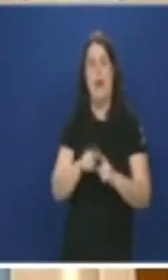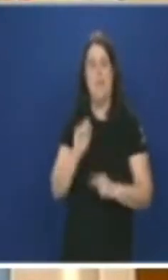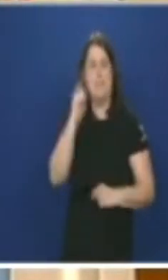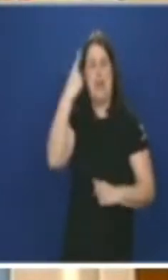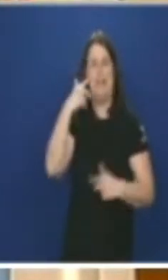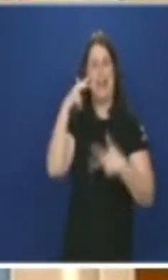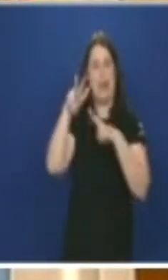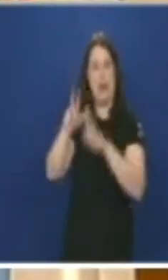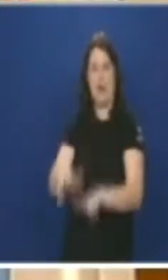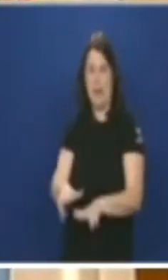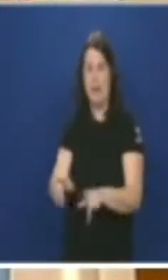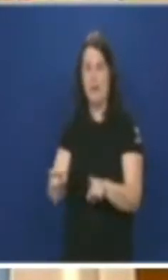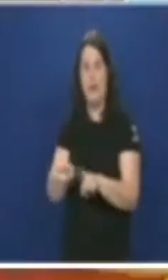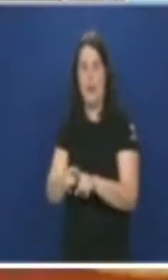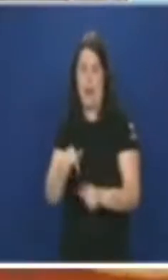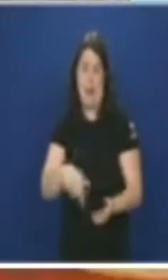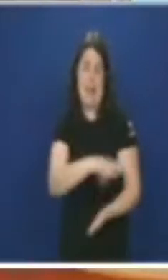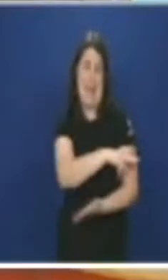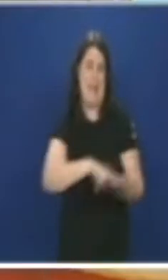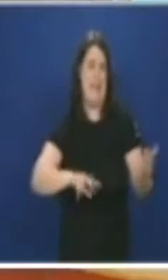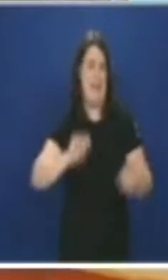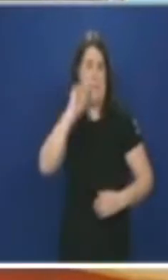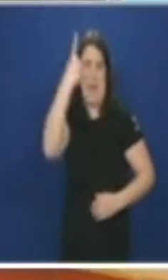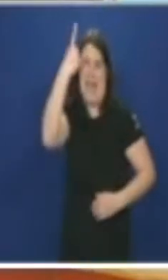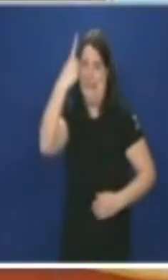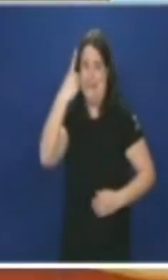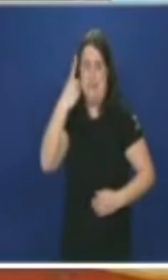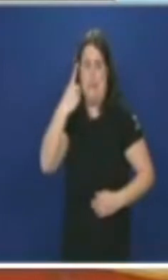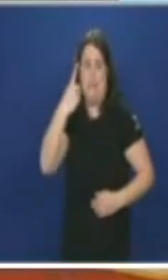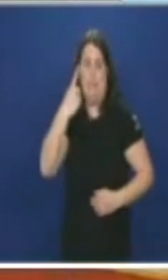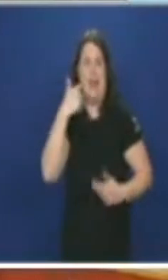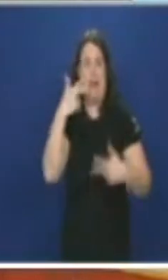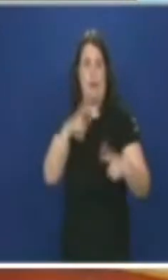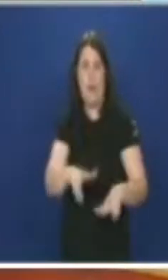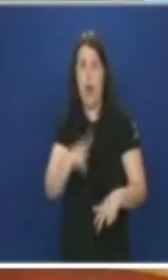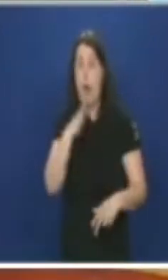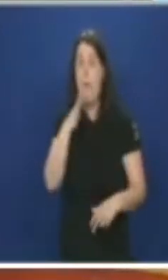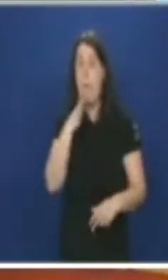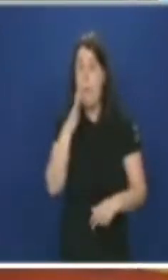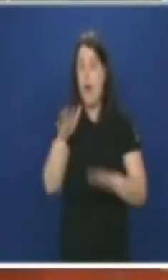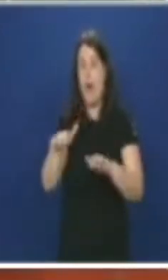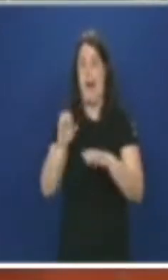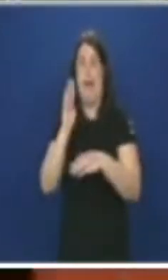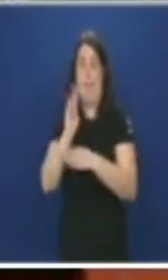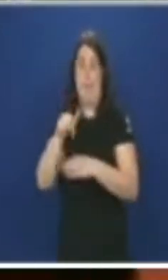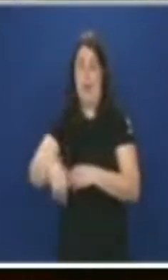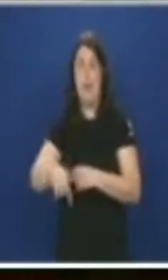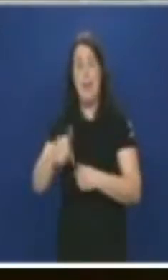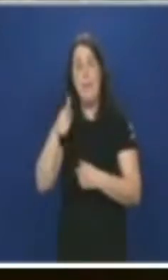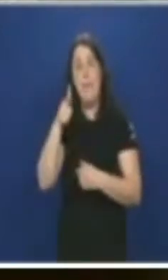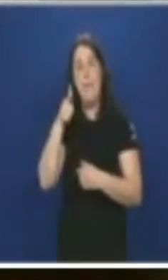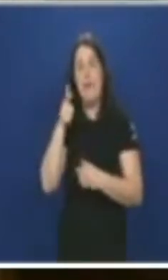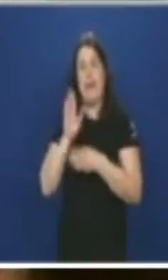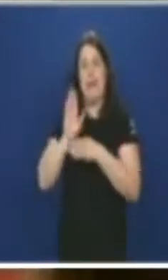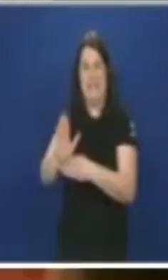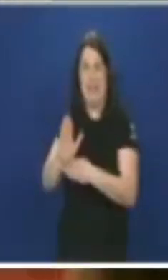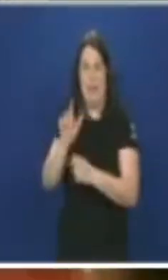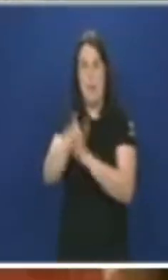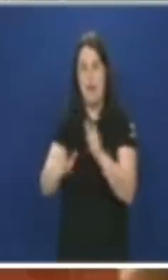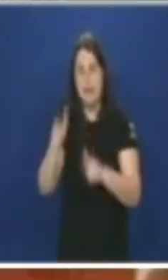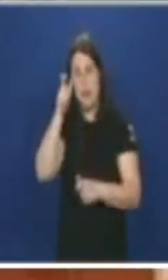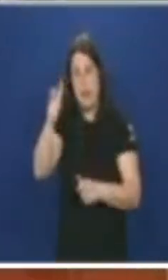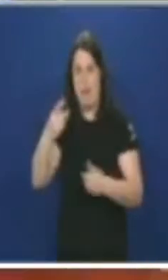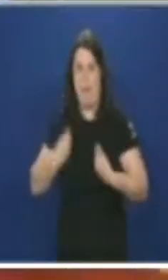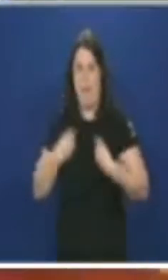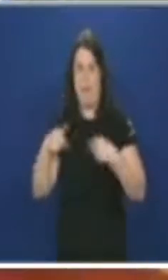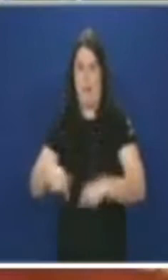recoñecementos que se poden recibir en Galiza porque outorga a Asamblea do Pobo Galego aquí representado. E máis aínda,